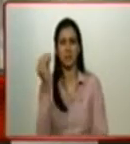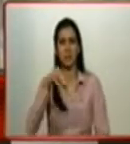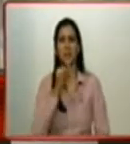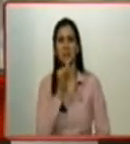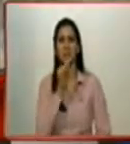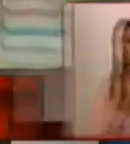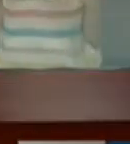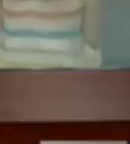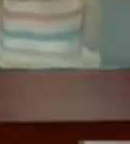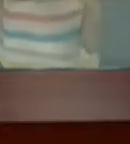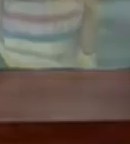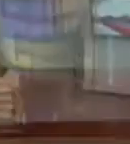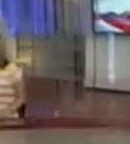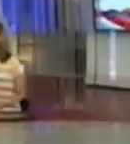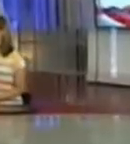con más información.